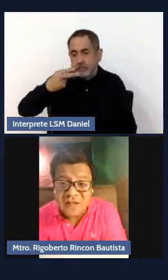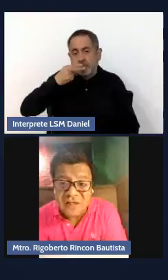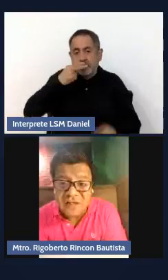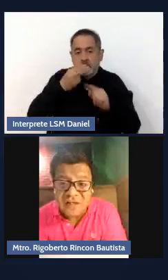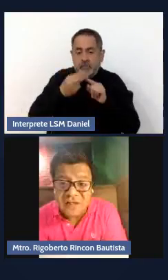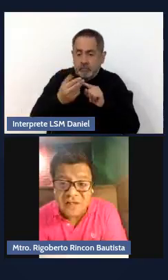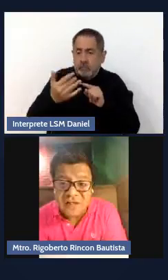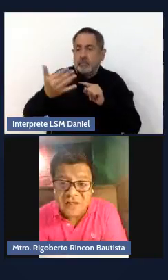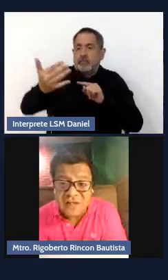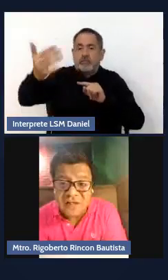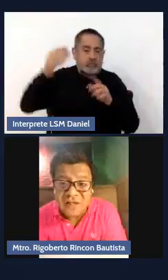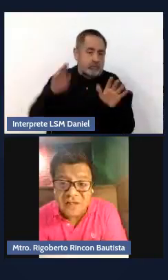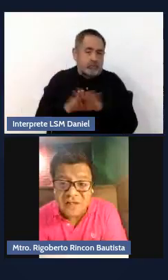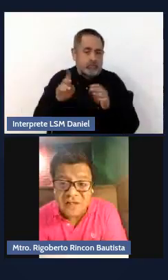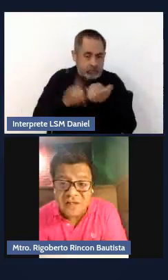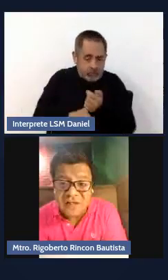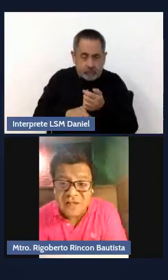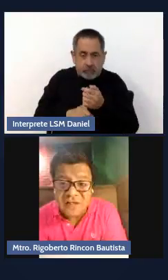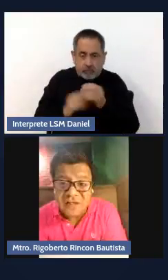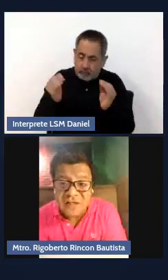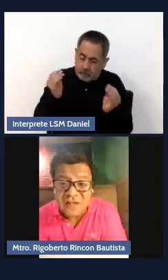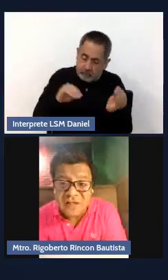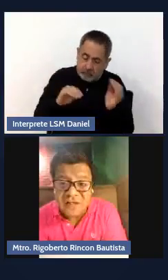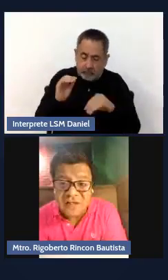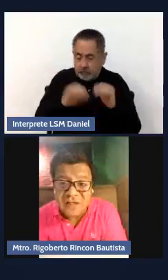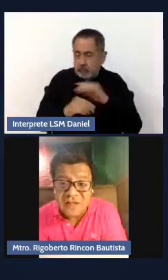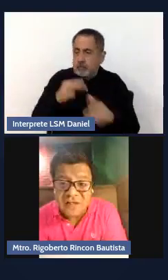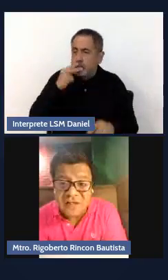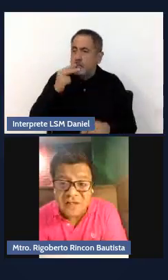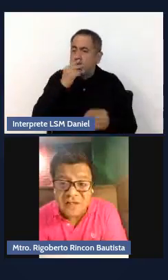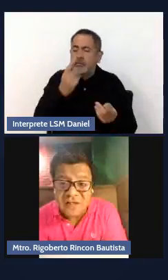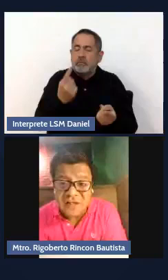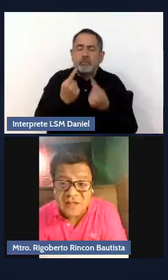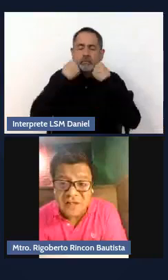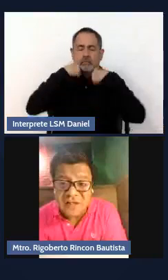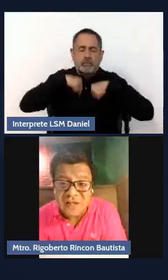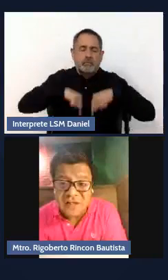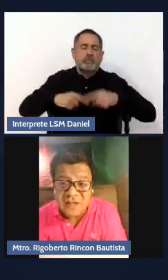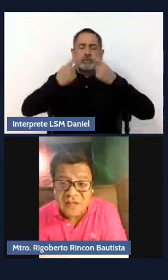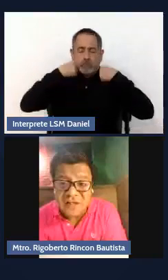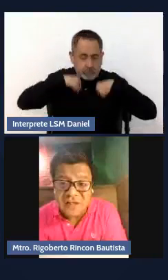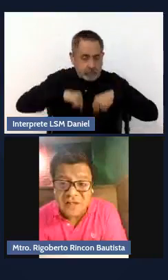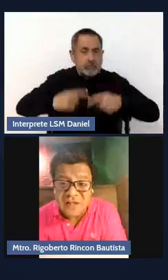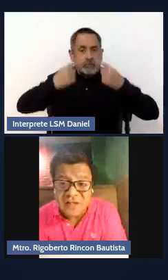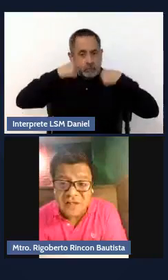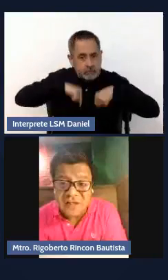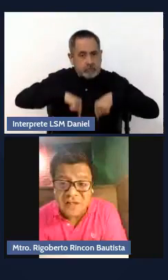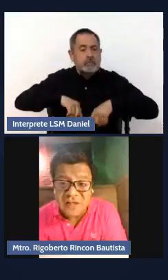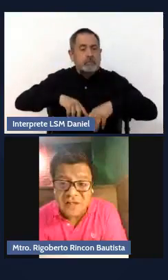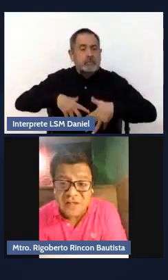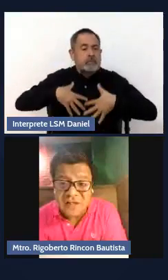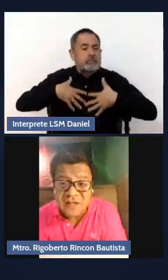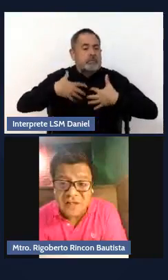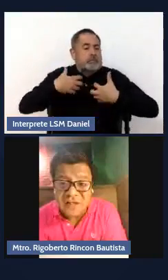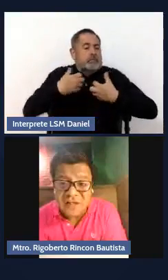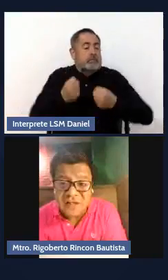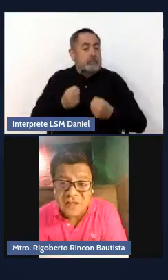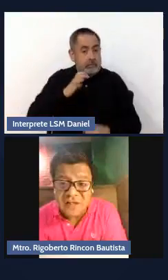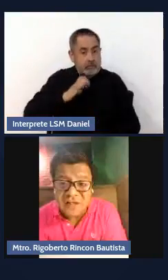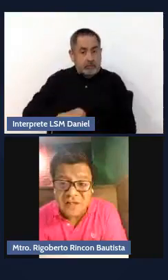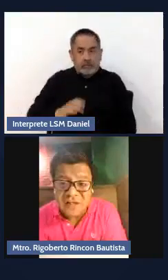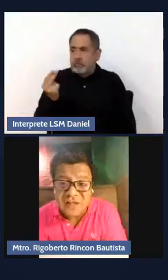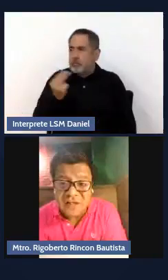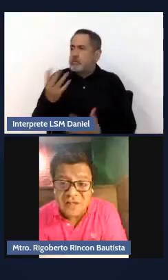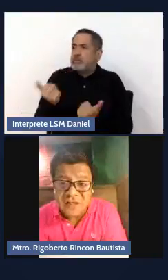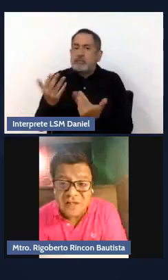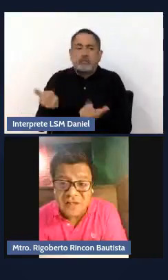cuando completamente se empiezan a agregar a nuestro cuerpo, ahorita lo vamos a ver más adelante, se empieza a irrigar y se empieza a